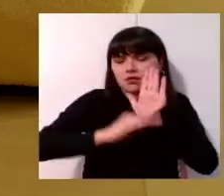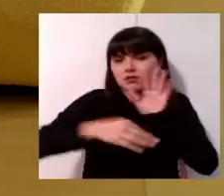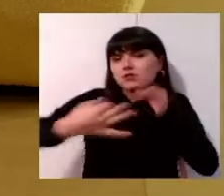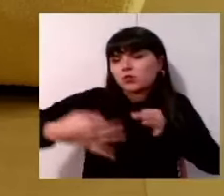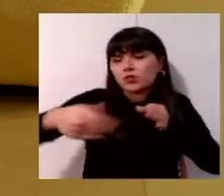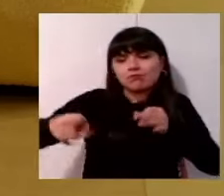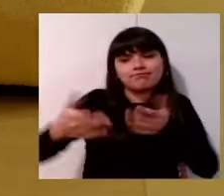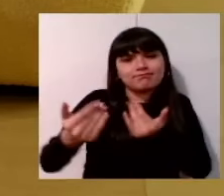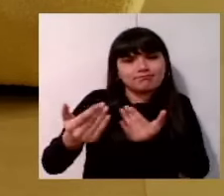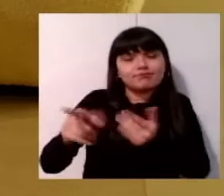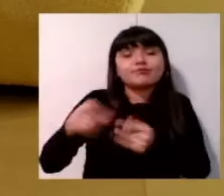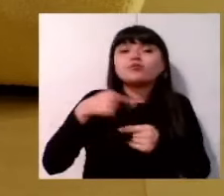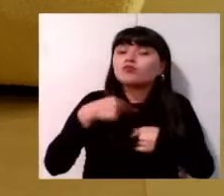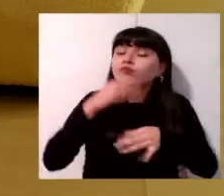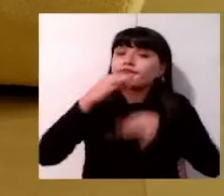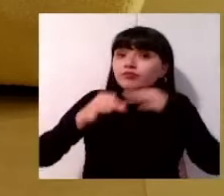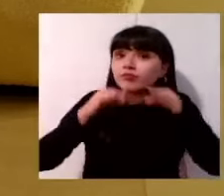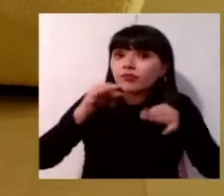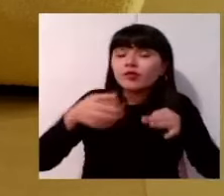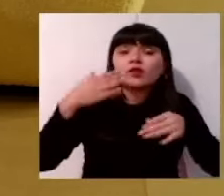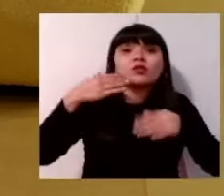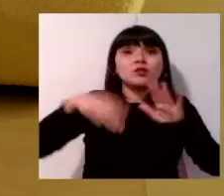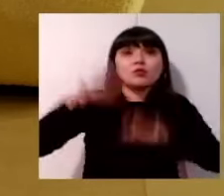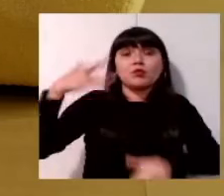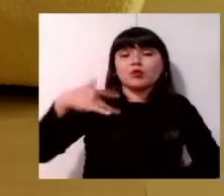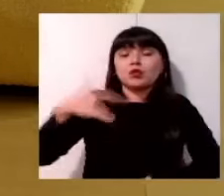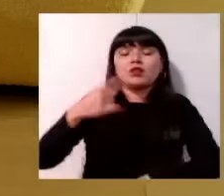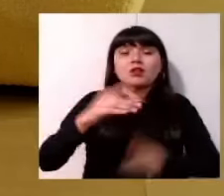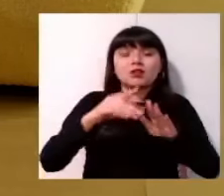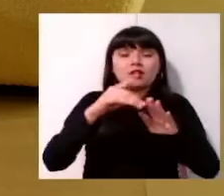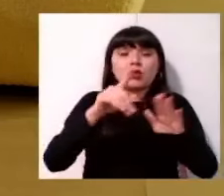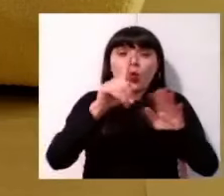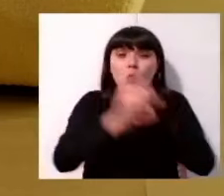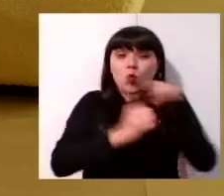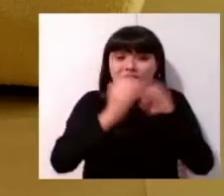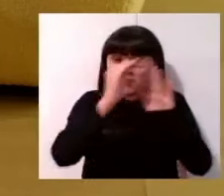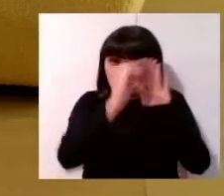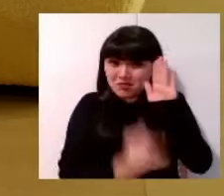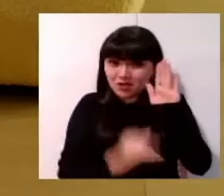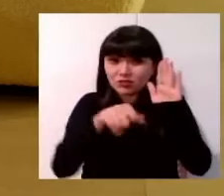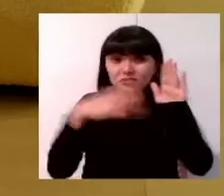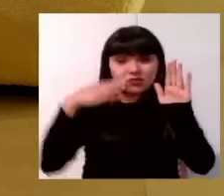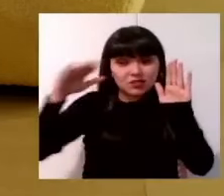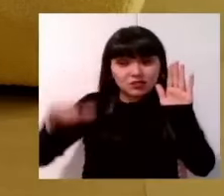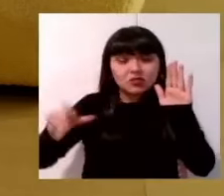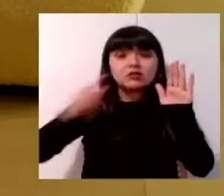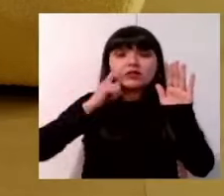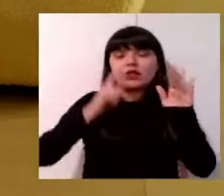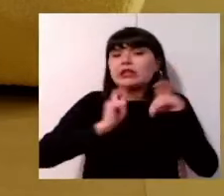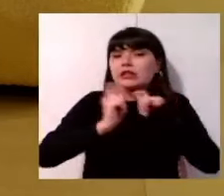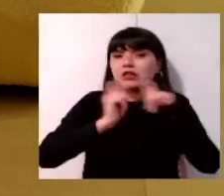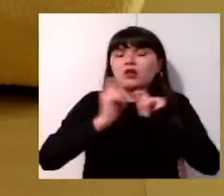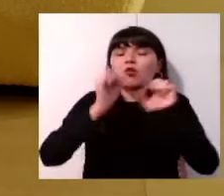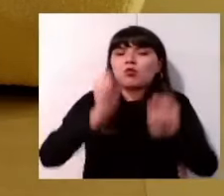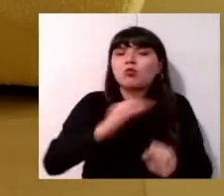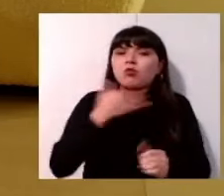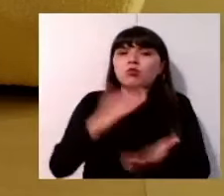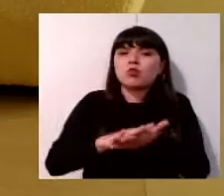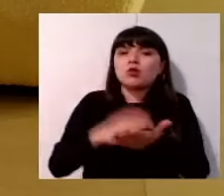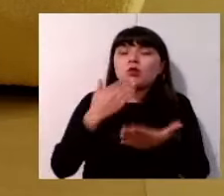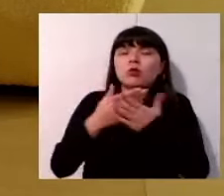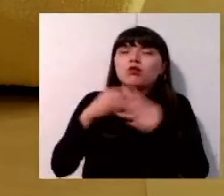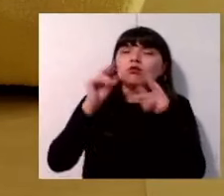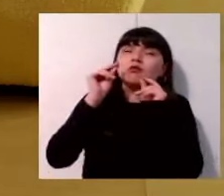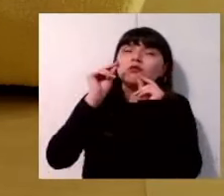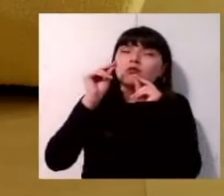importante que en los menores de un año, sobre todo en donde hay mayor riesgo de muerte súbita, los niños tienen que dormir en